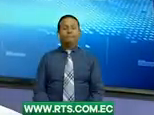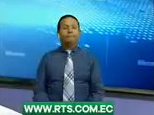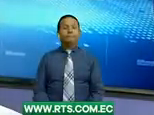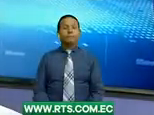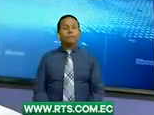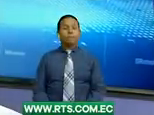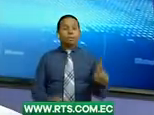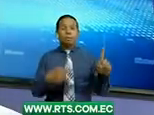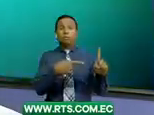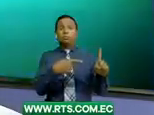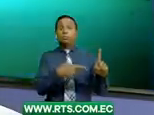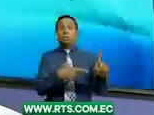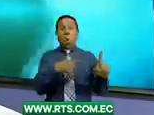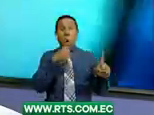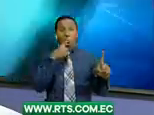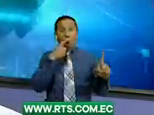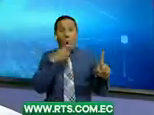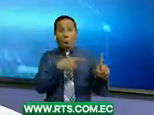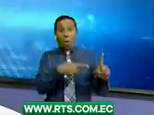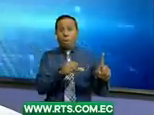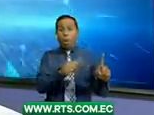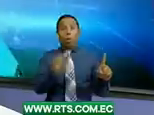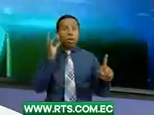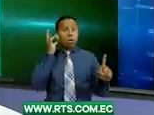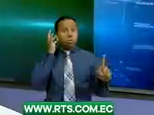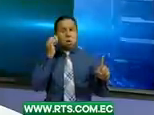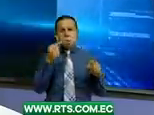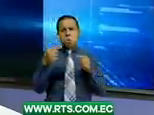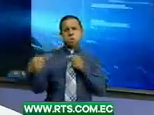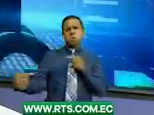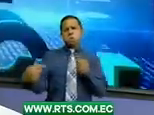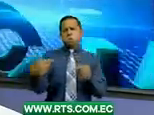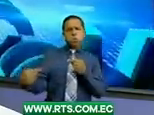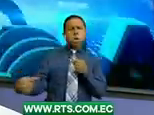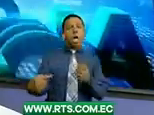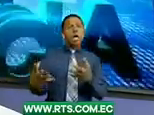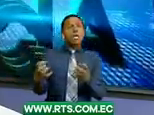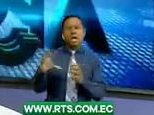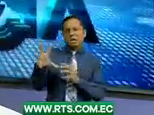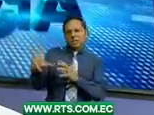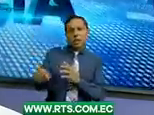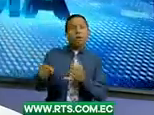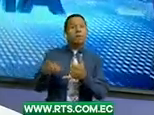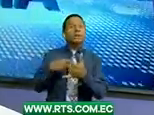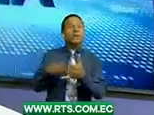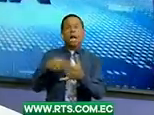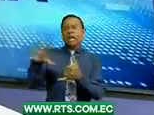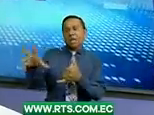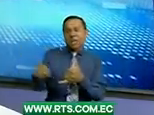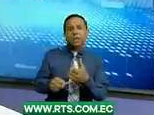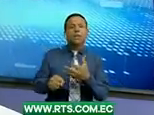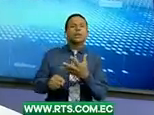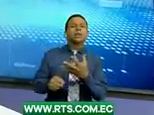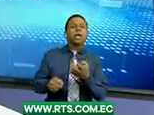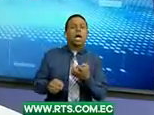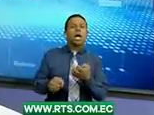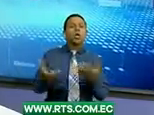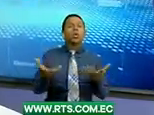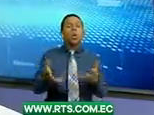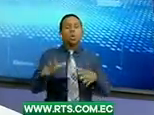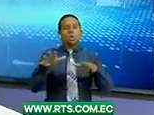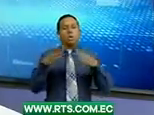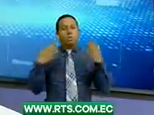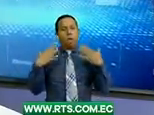Un sujeto forcejeó con una ciudadana al intentar robarle un celular en el sector de La Chala, al suroeste de